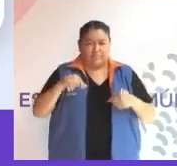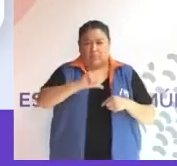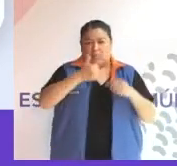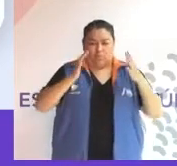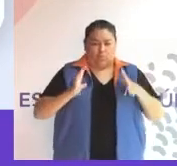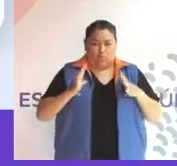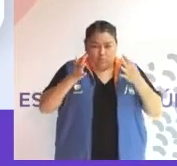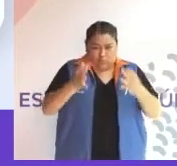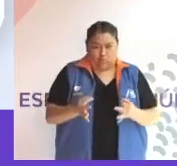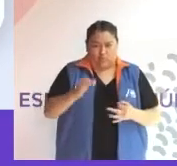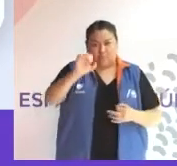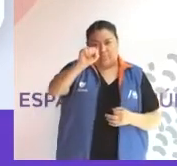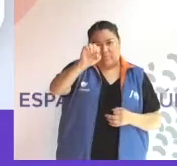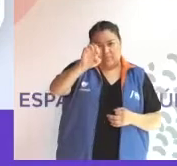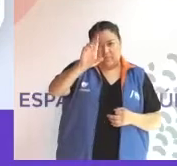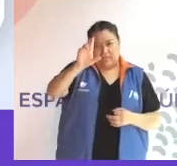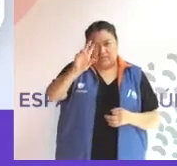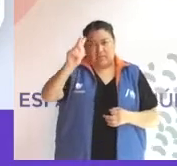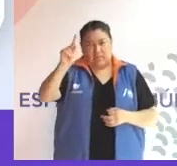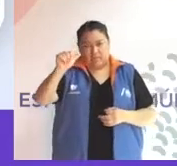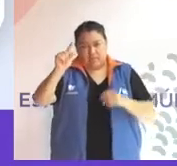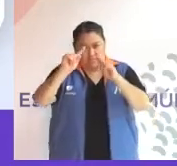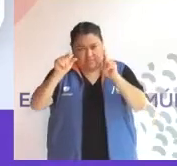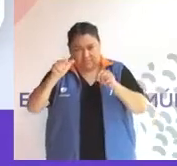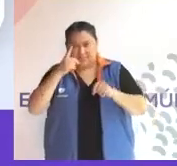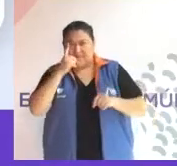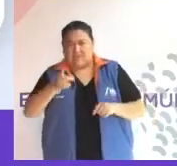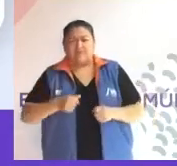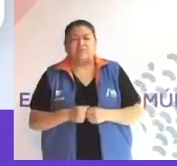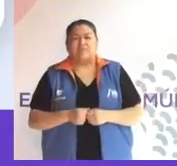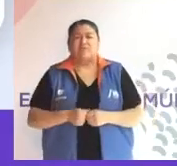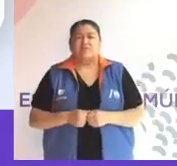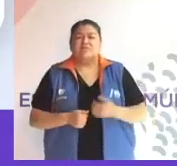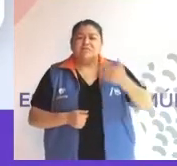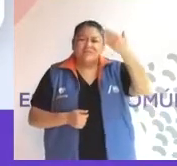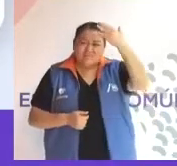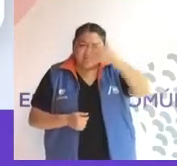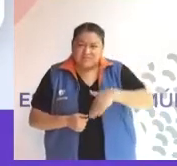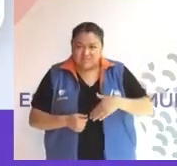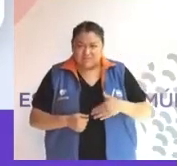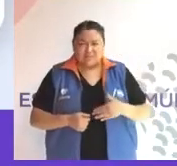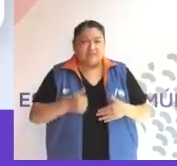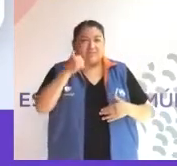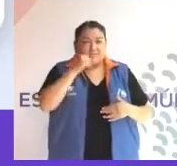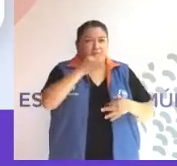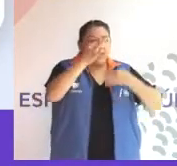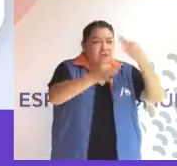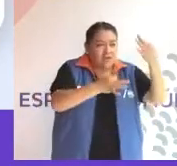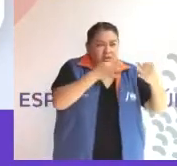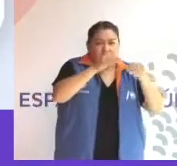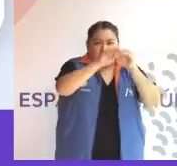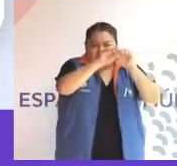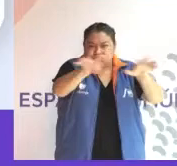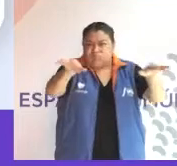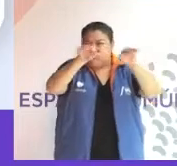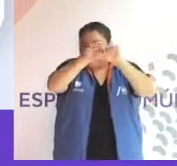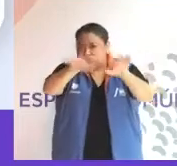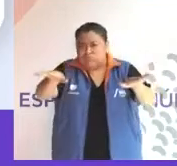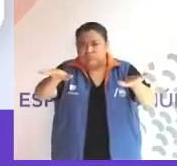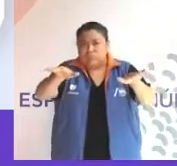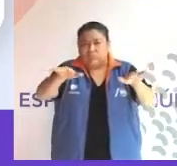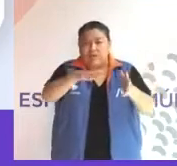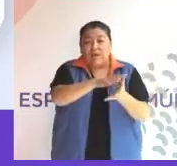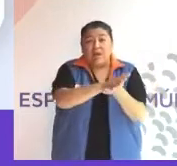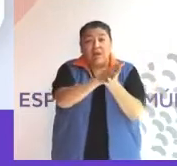de Paz nos comentan lo necesario que es pasar de las valiosas campañas de marketing social